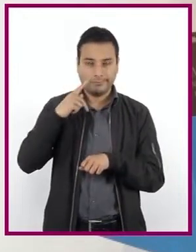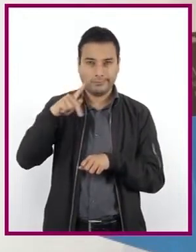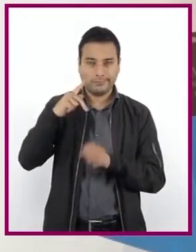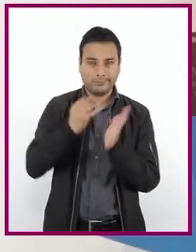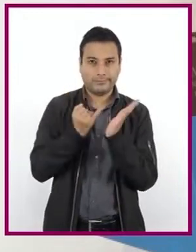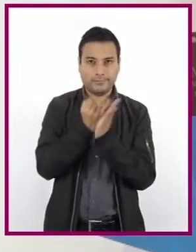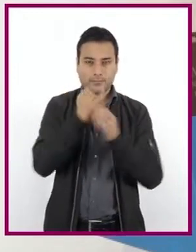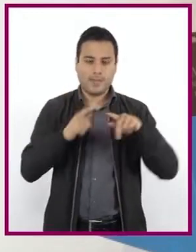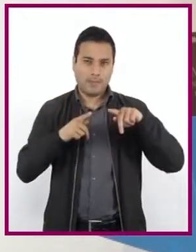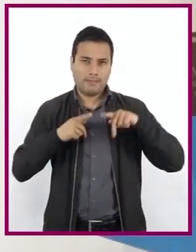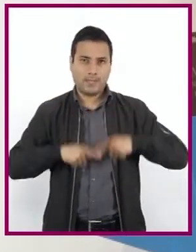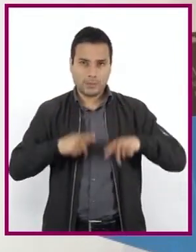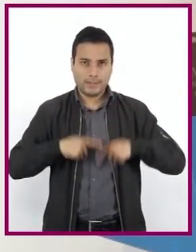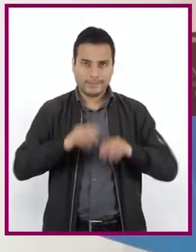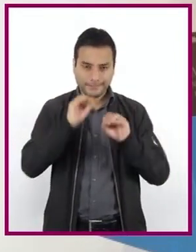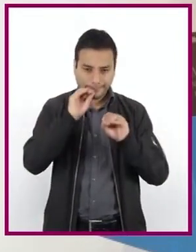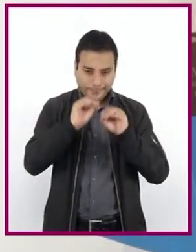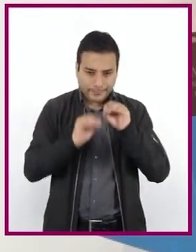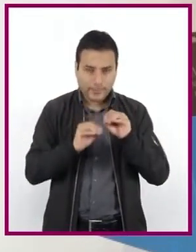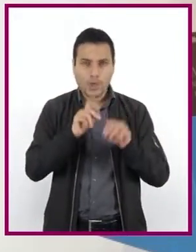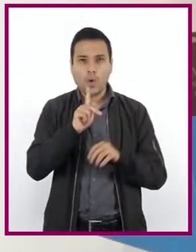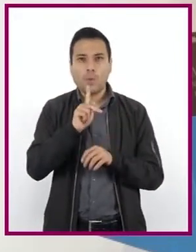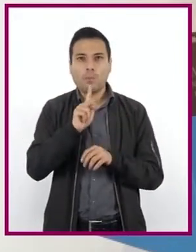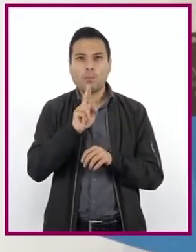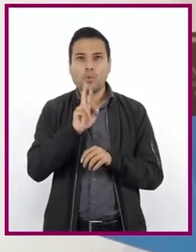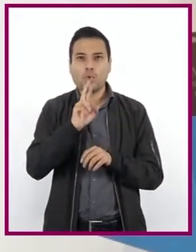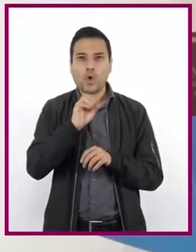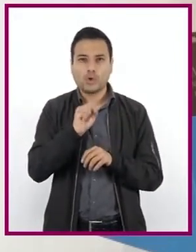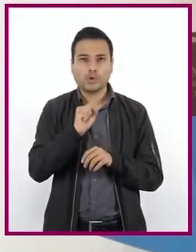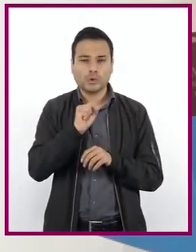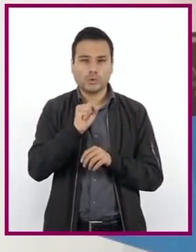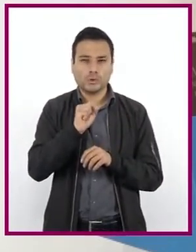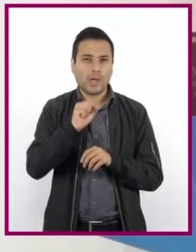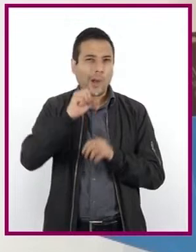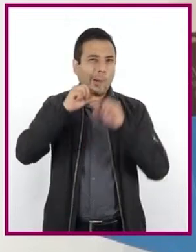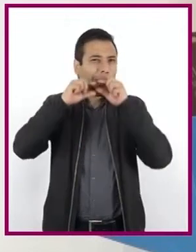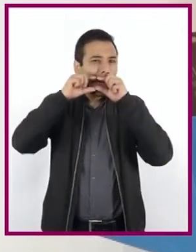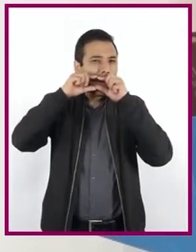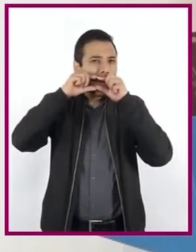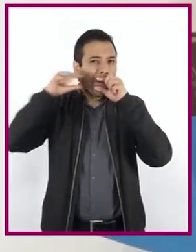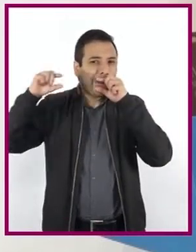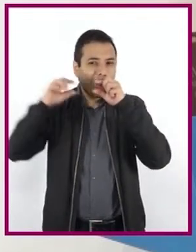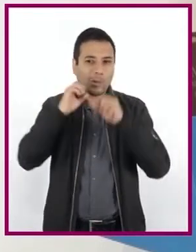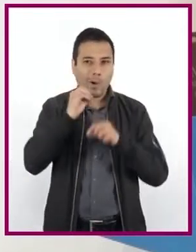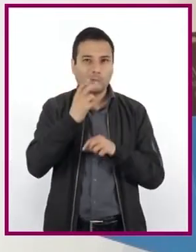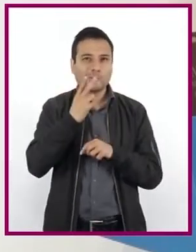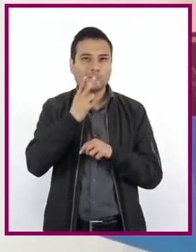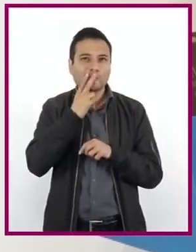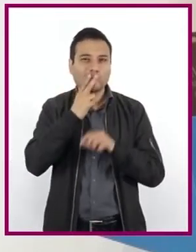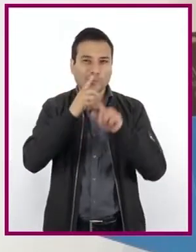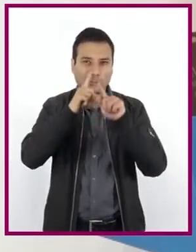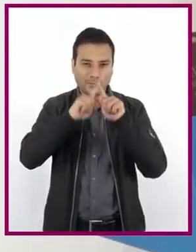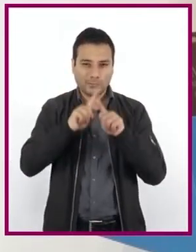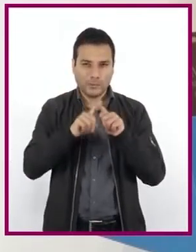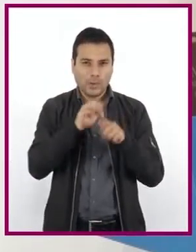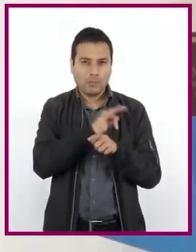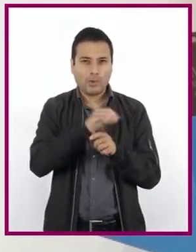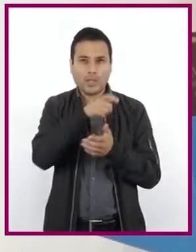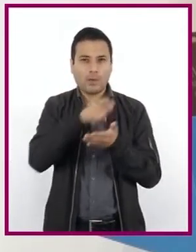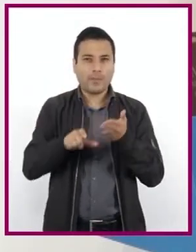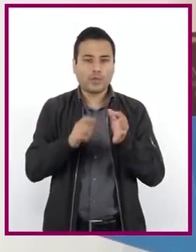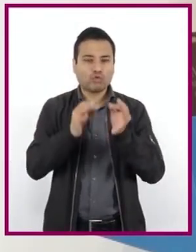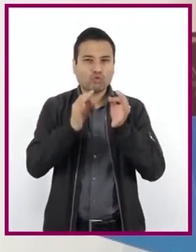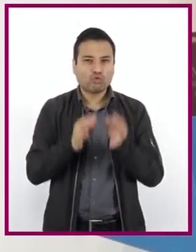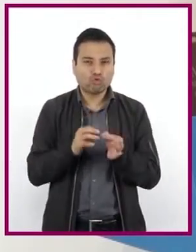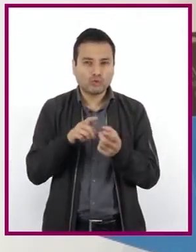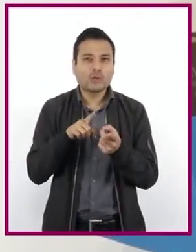puros y cigarros se vieron afectados, ya que solo podían comprar la materia prima en la renta